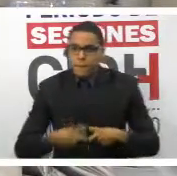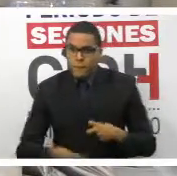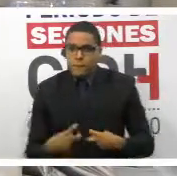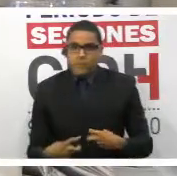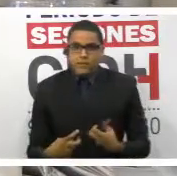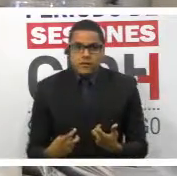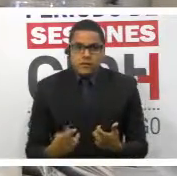mujer